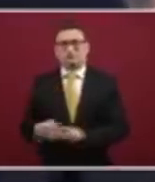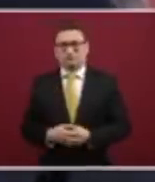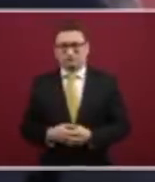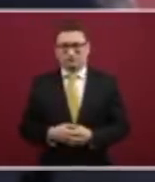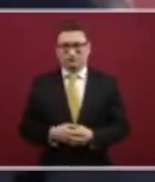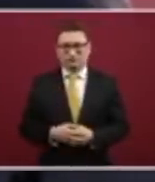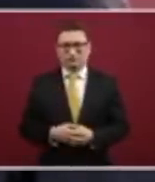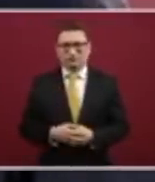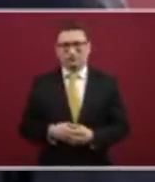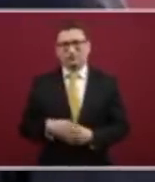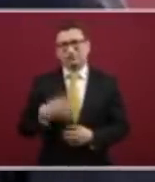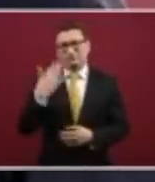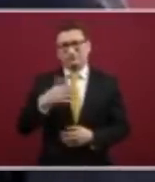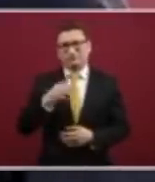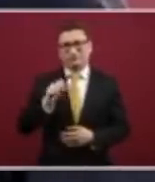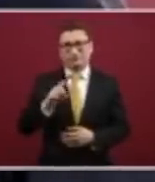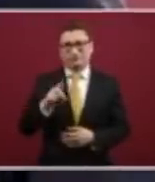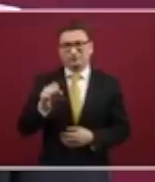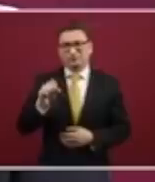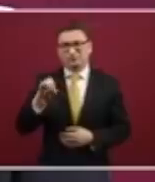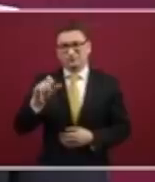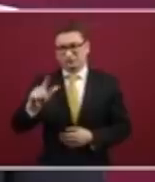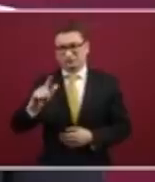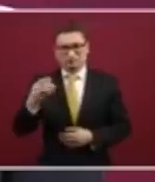que hacía la Cedesol,